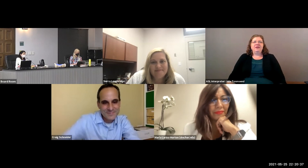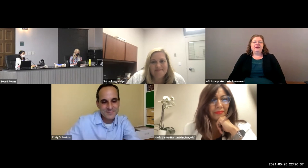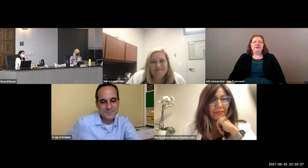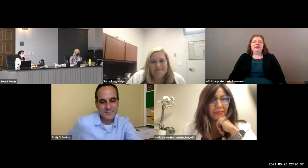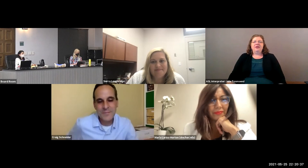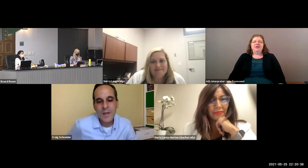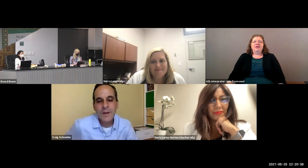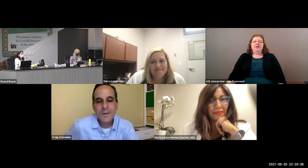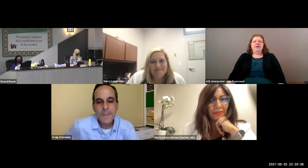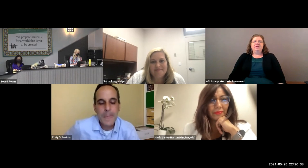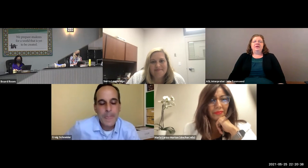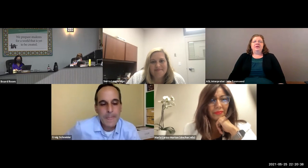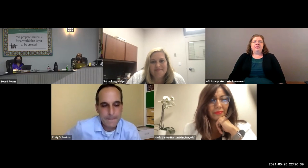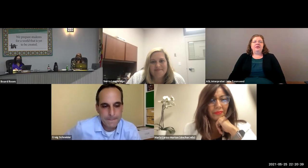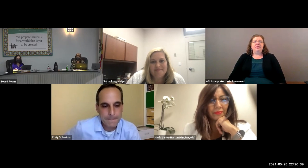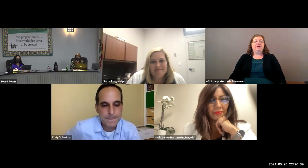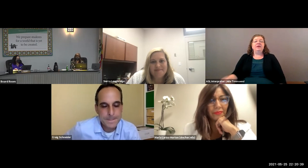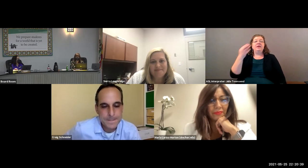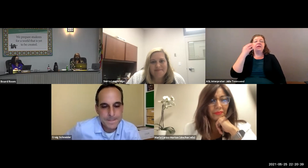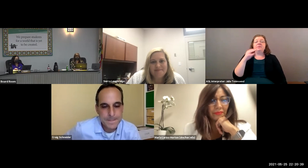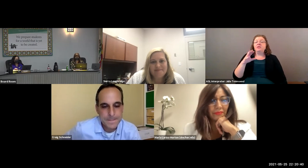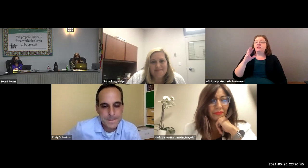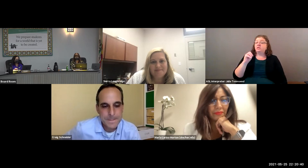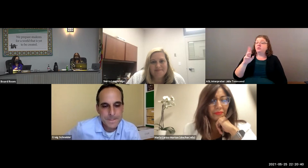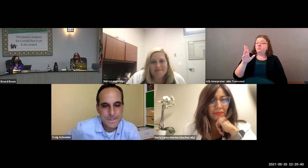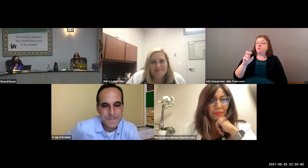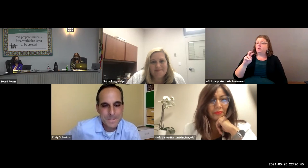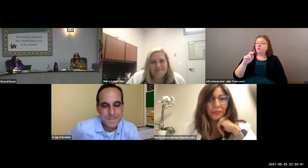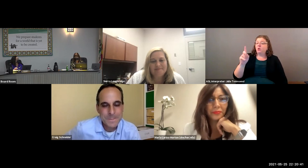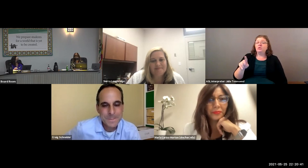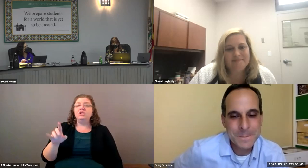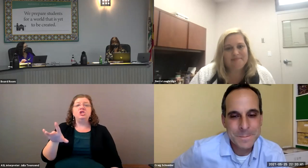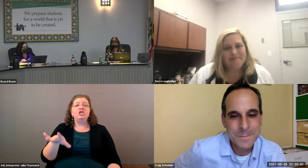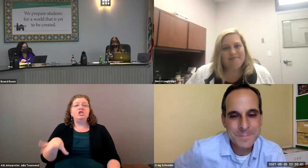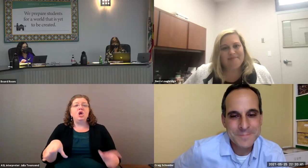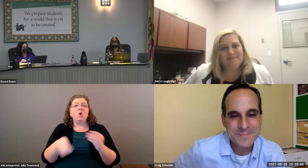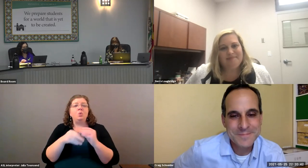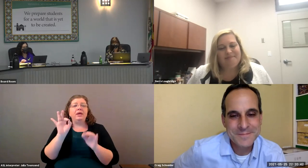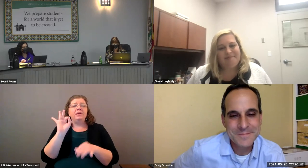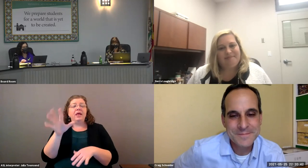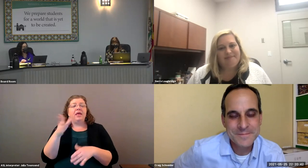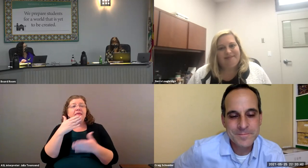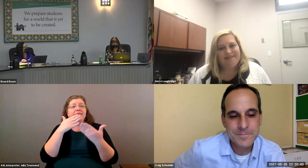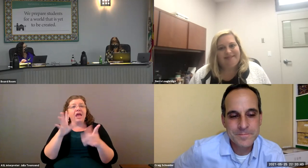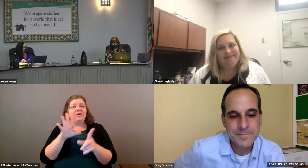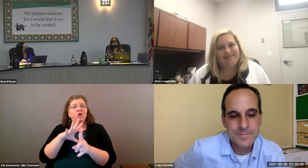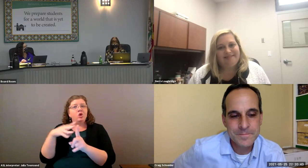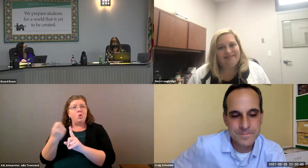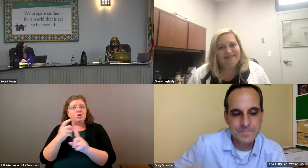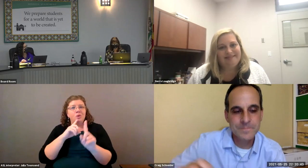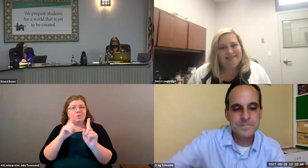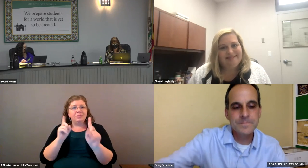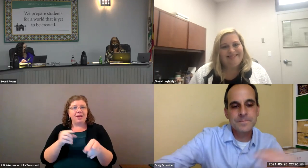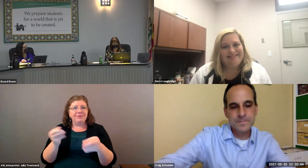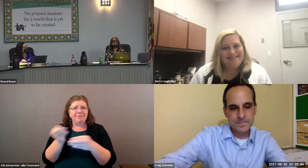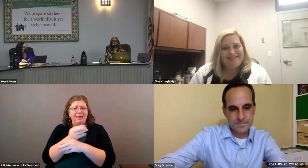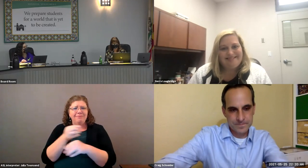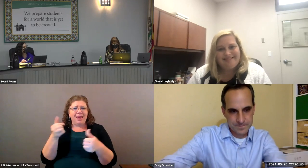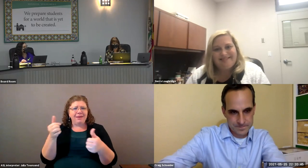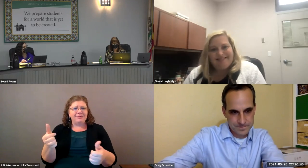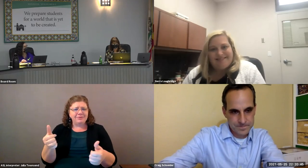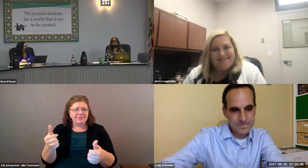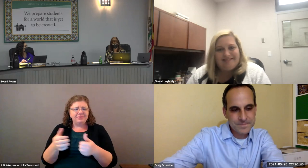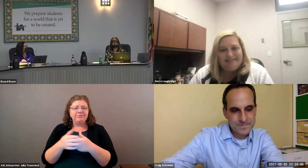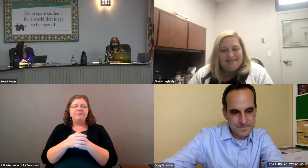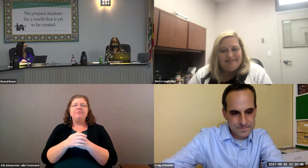Sí, señora Muñoz. Sí, muy brevemente y gracias por estas matemáticas culturalmente responsables.